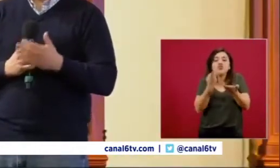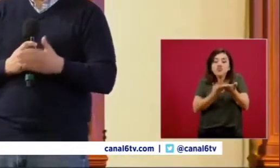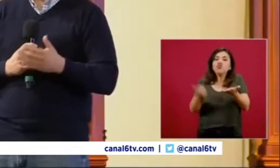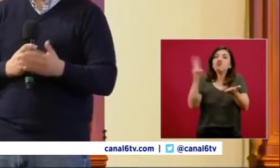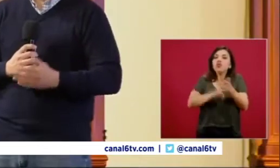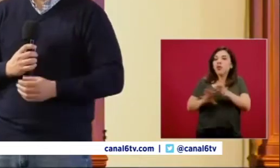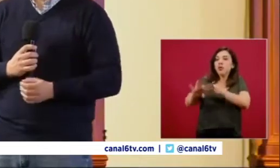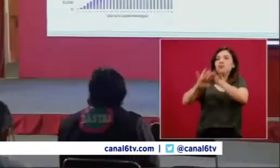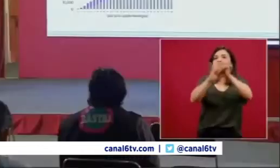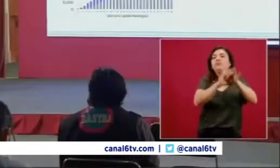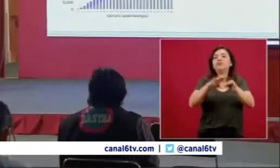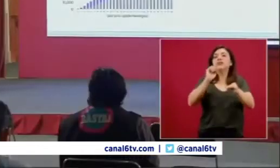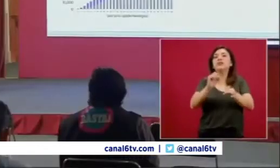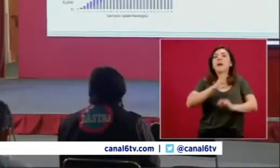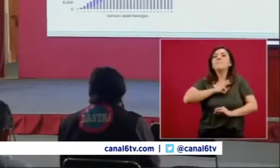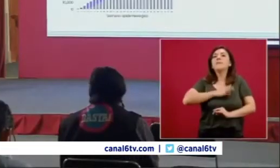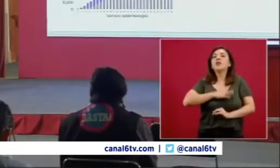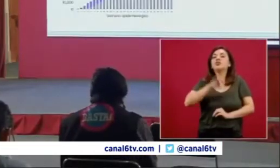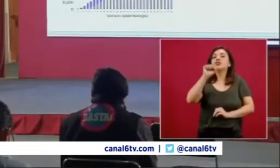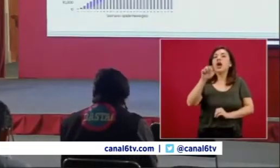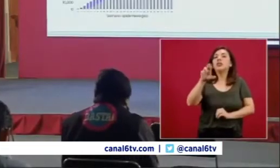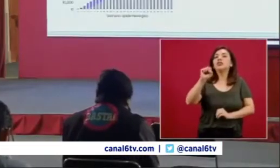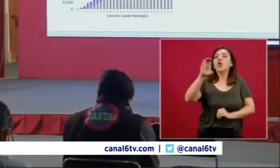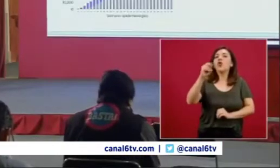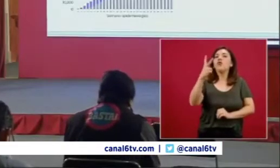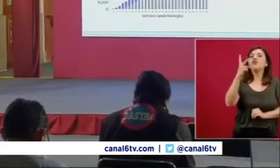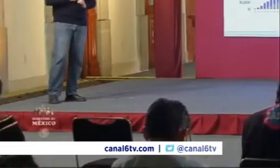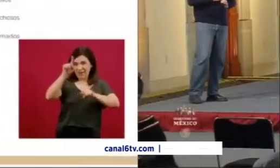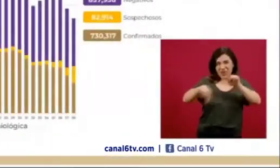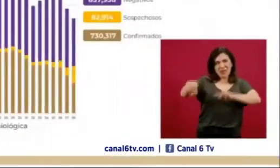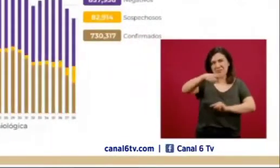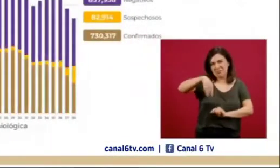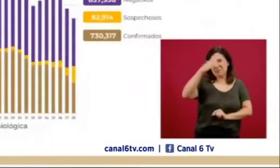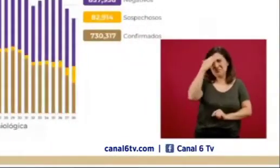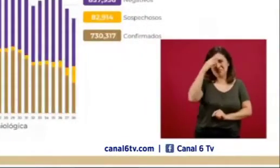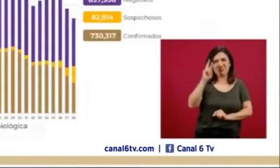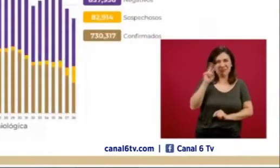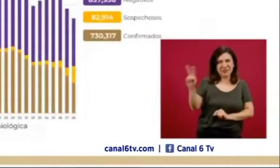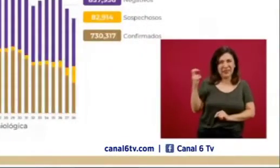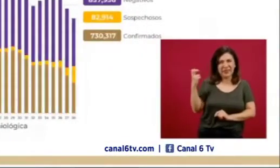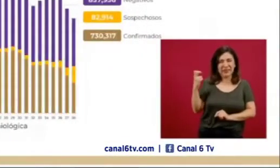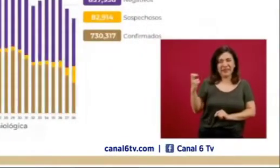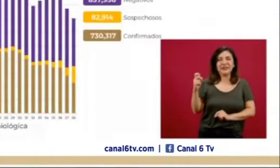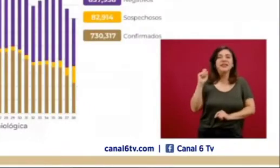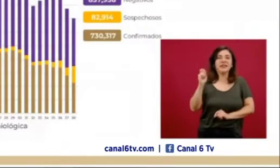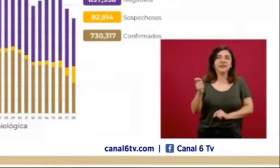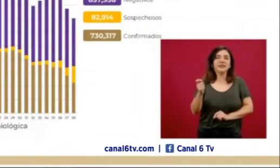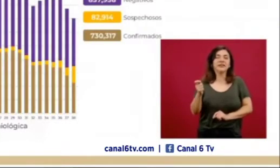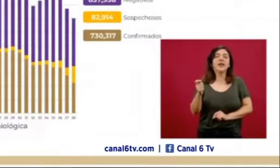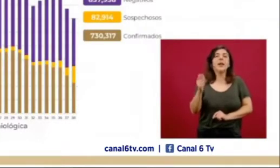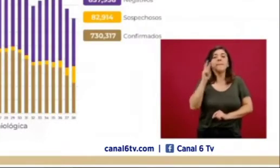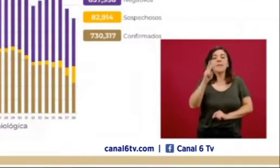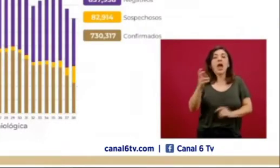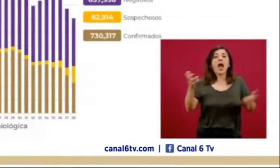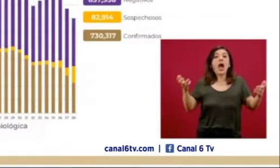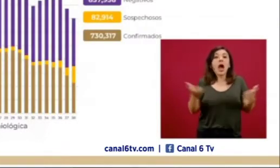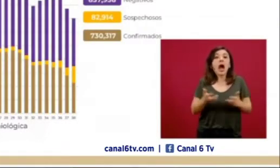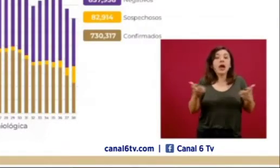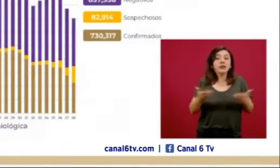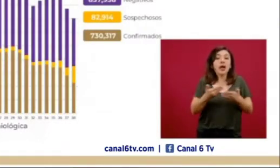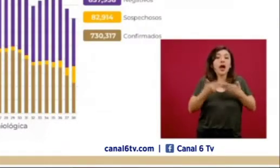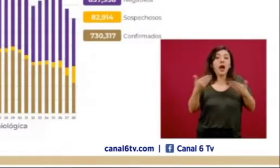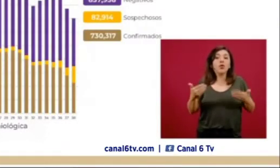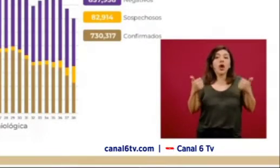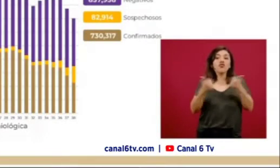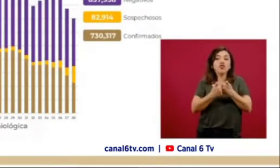Naciones Unidas que revela que en México la mortalidad por cuestiones de salud tuvo un incremento de 219% en comparación